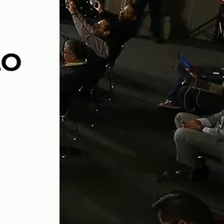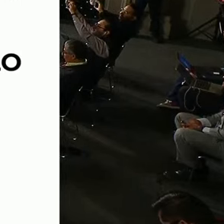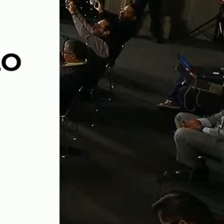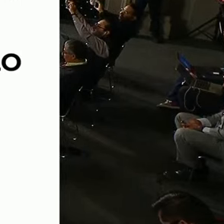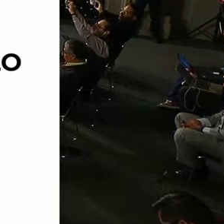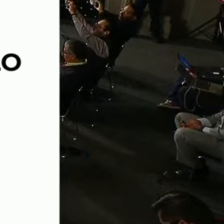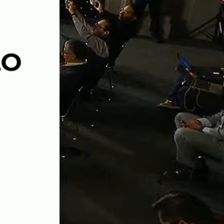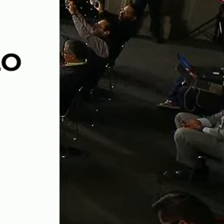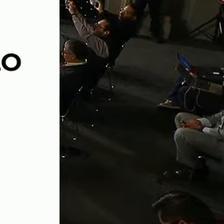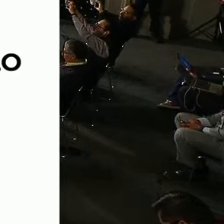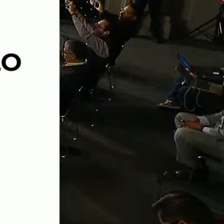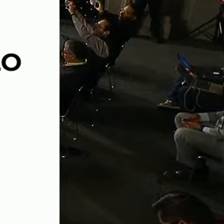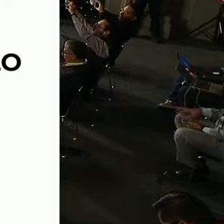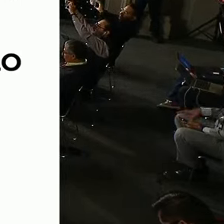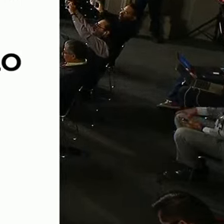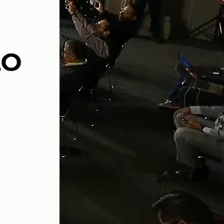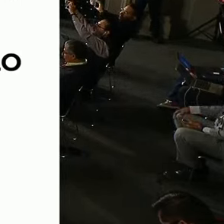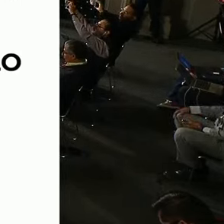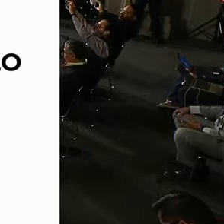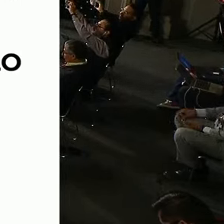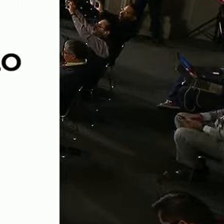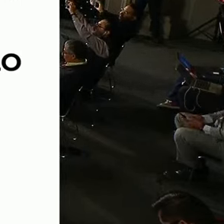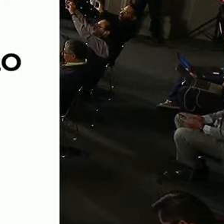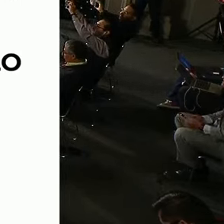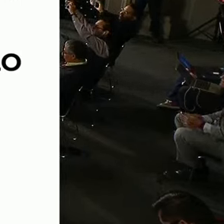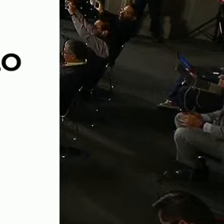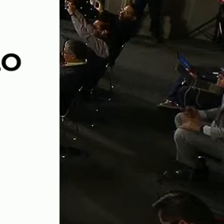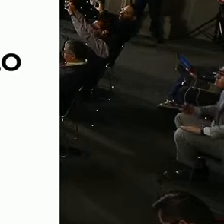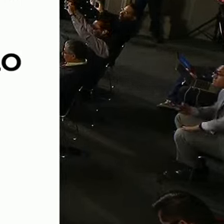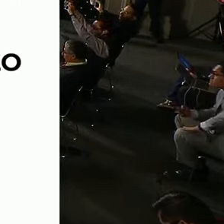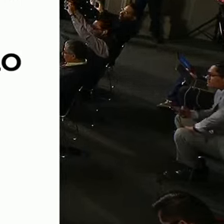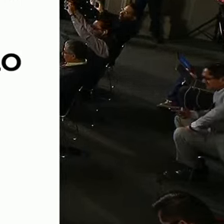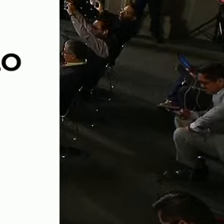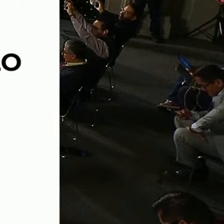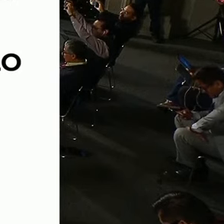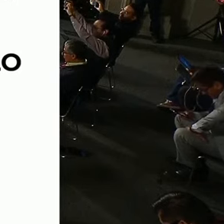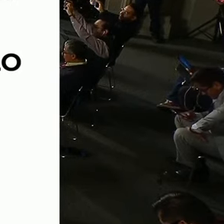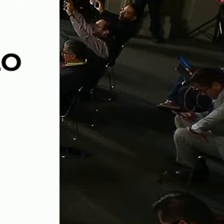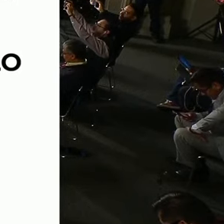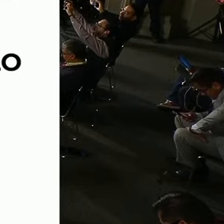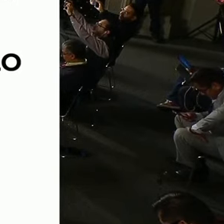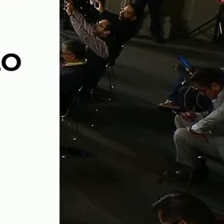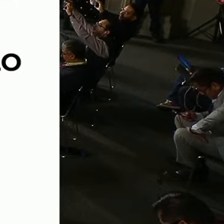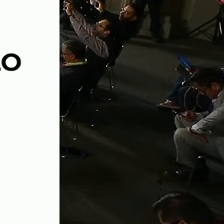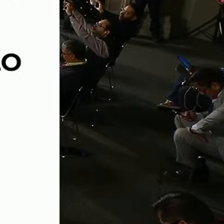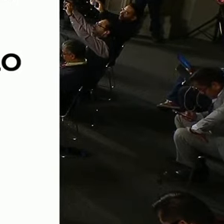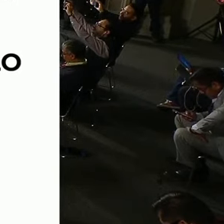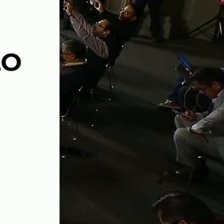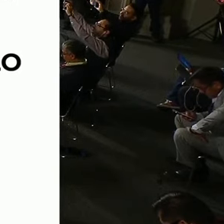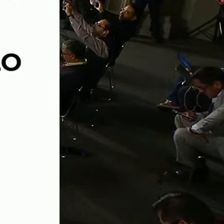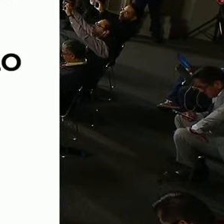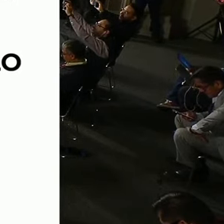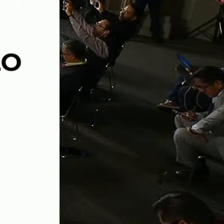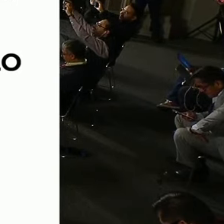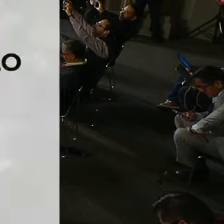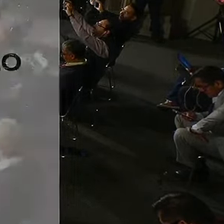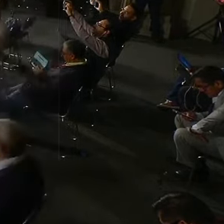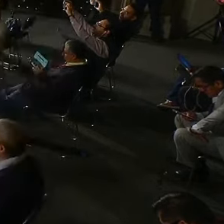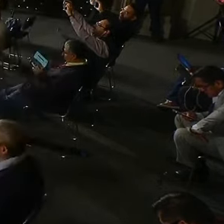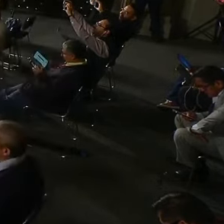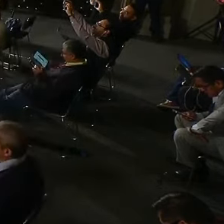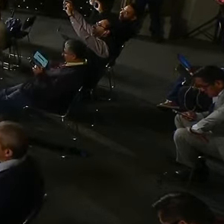daño psicológico, emocional o afectar los intereses de quien defiendes. Andrés Manuel López Obrador.